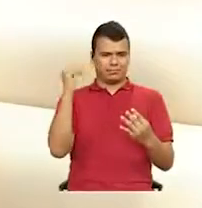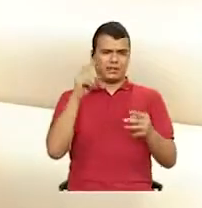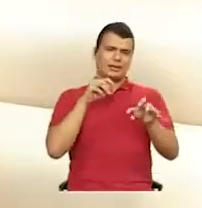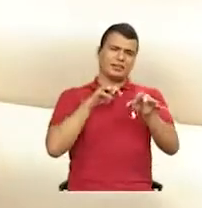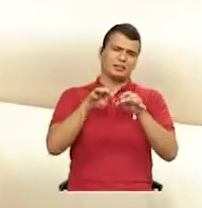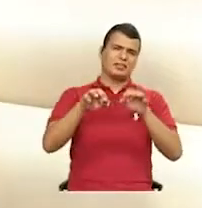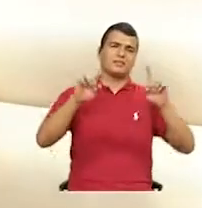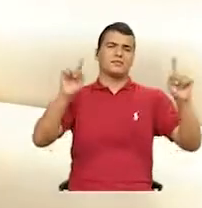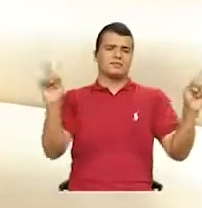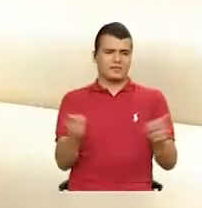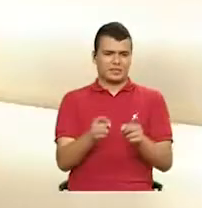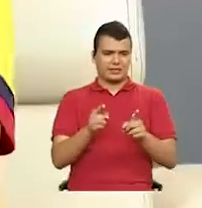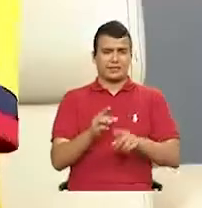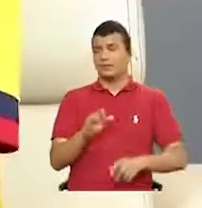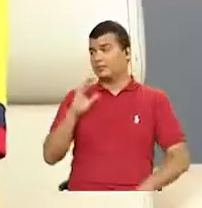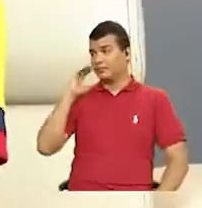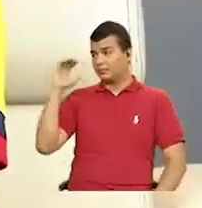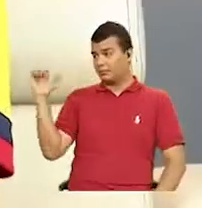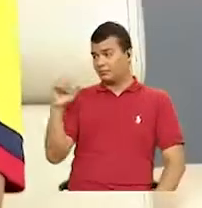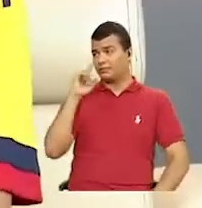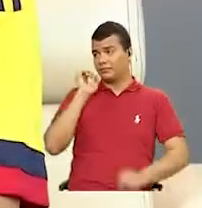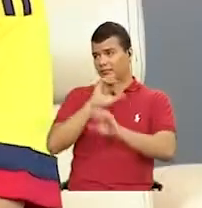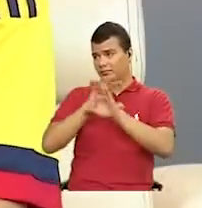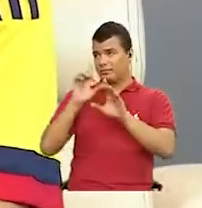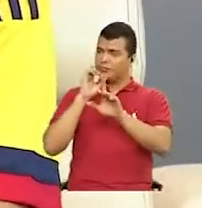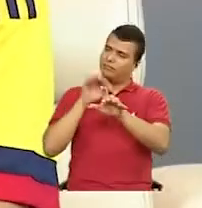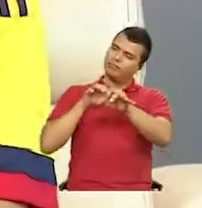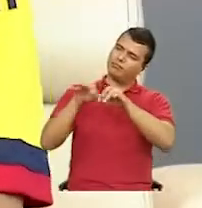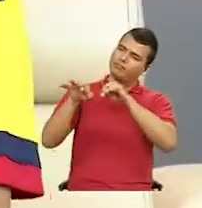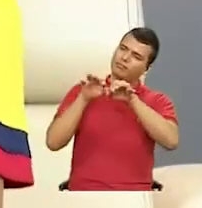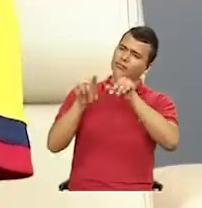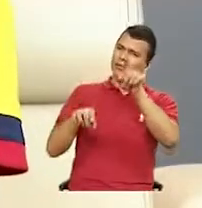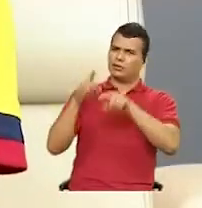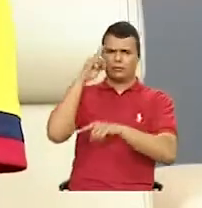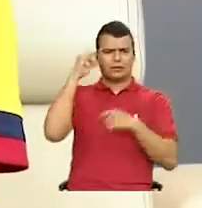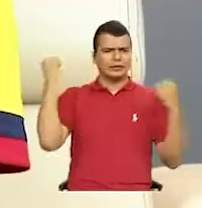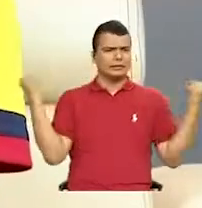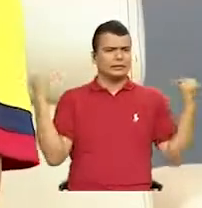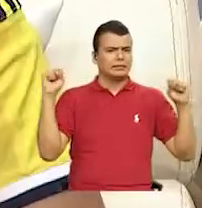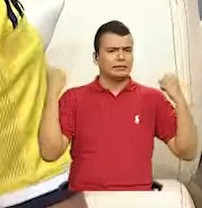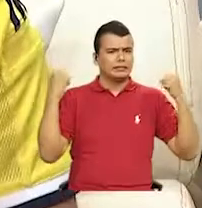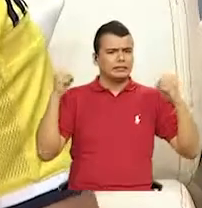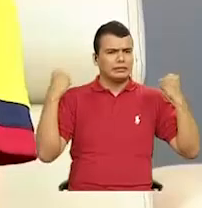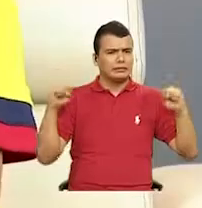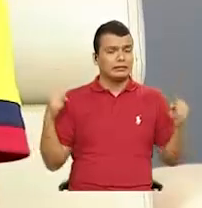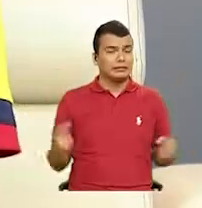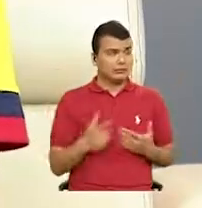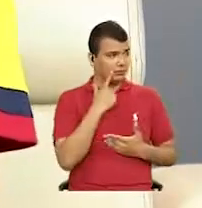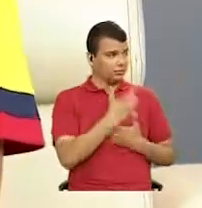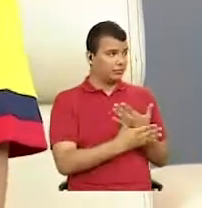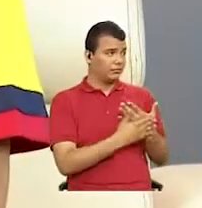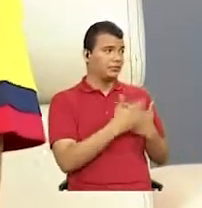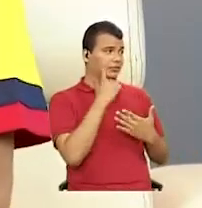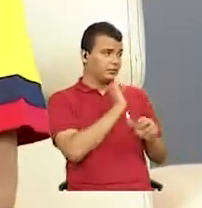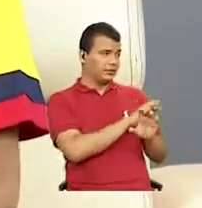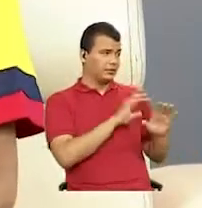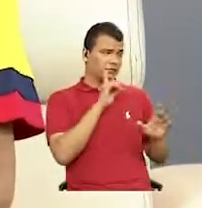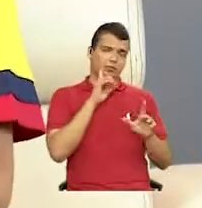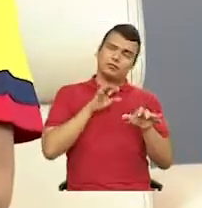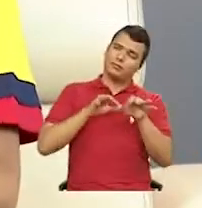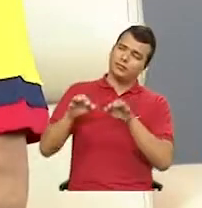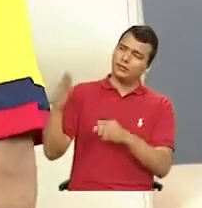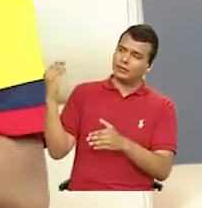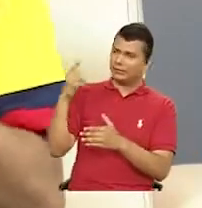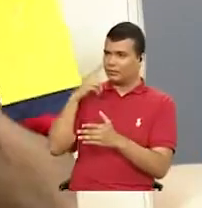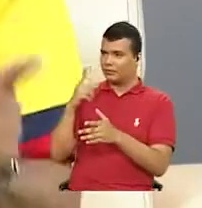Claro. Entonces, muchas de las señoras. Y sobre todo porque con todo lo que has dicho ahora hay mucha gente preocupada. No, en este claro. Momento. Tú decías ahora, antes de que comiences a explicar, decías